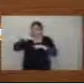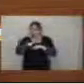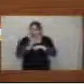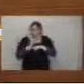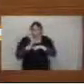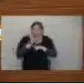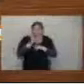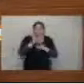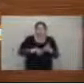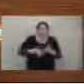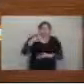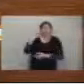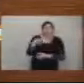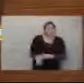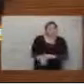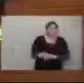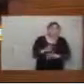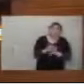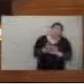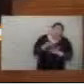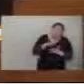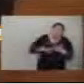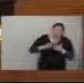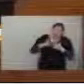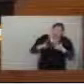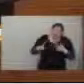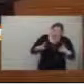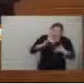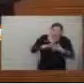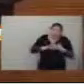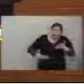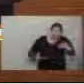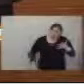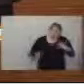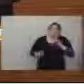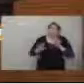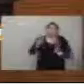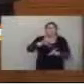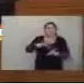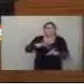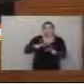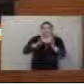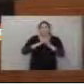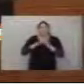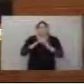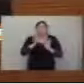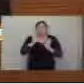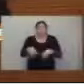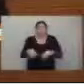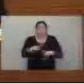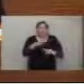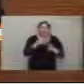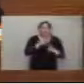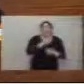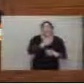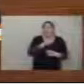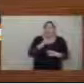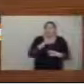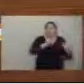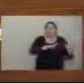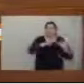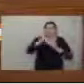leer, sería largo, el informe sobre los centros en Castilla y León, en Ávila 69, en León,